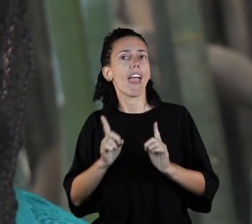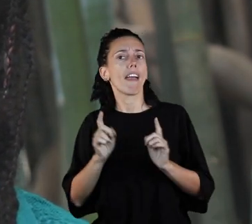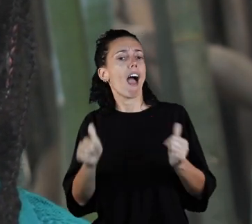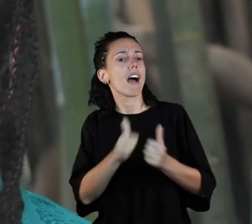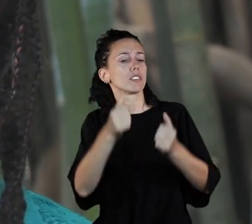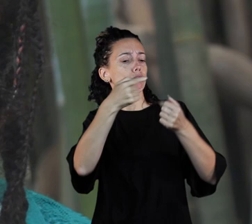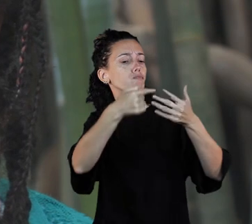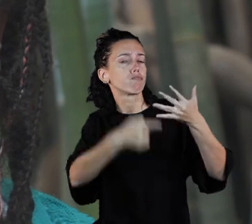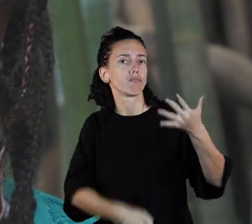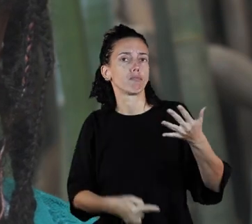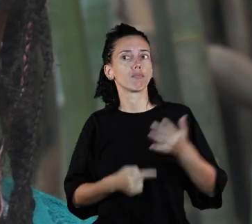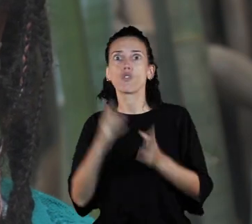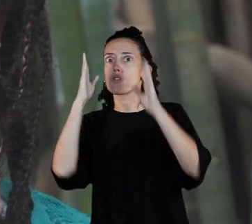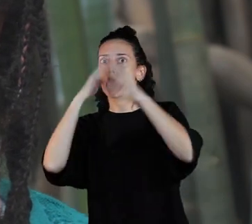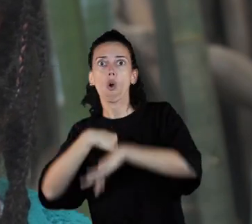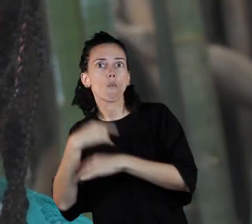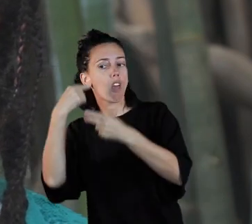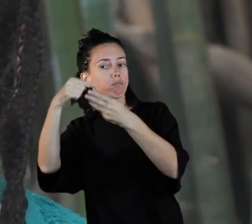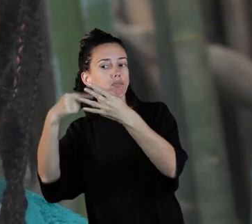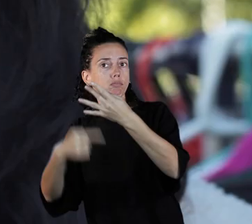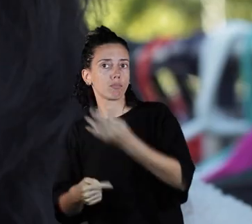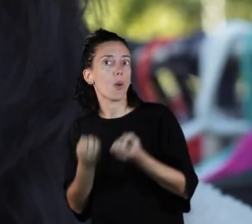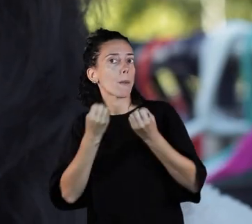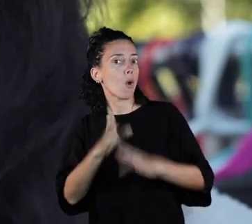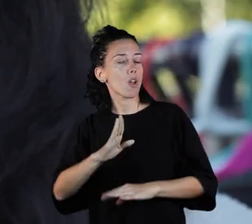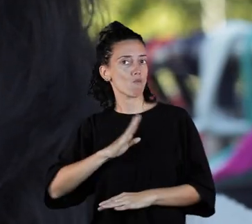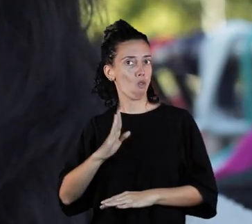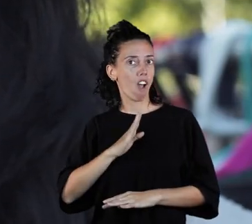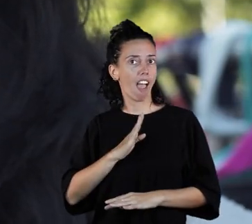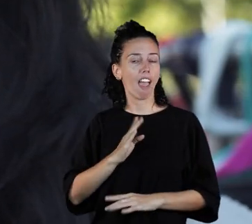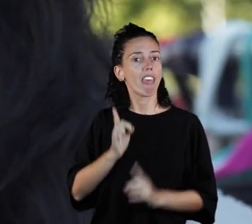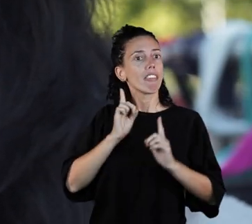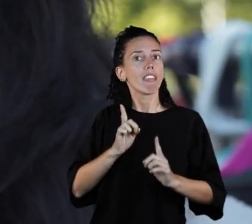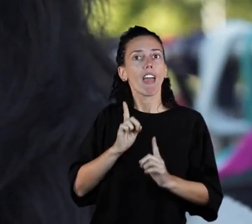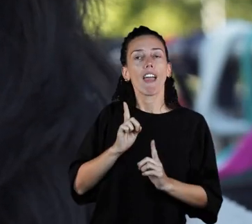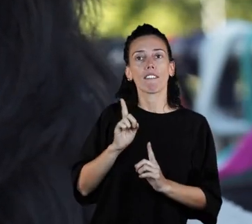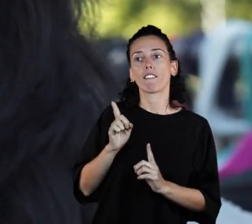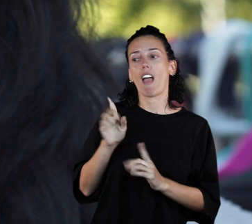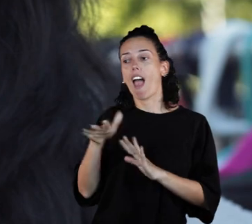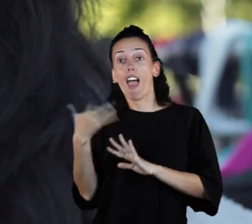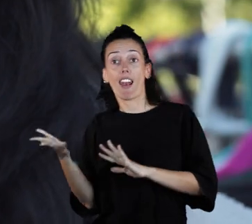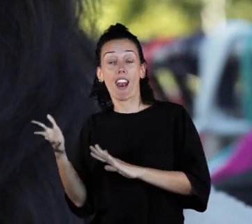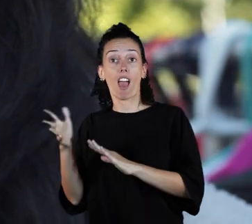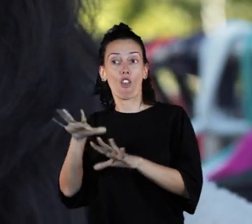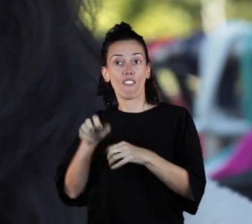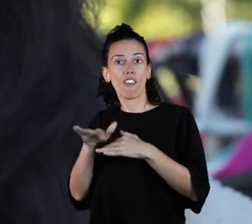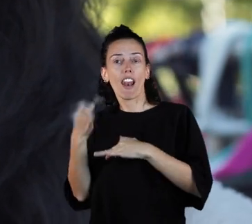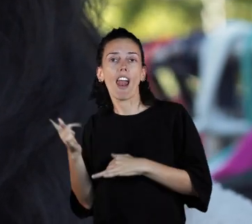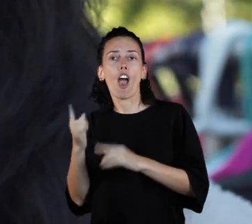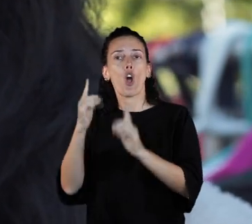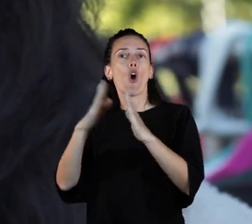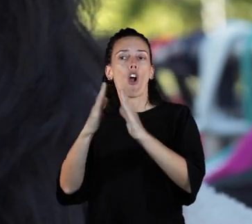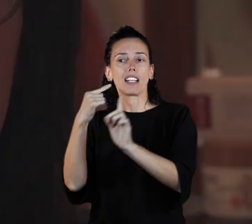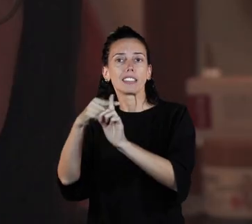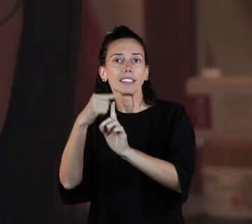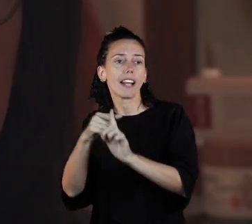hacer tal cosa. No podés hacer tal otra. Por ser mujer, mi vecina, la iglesia donde